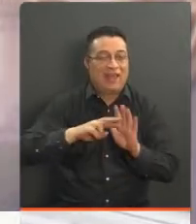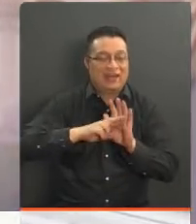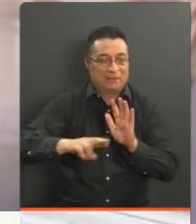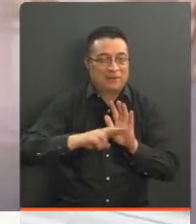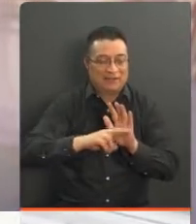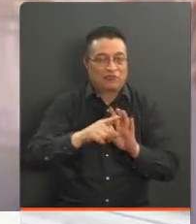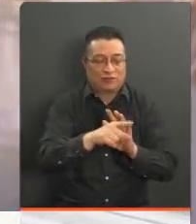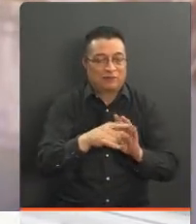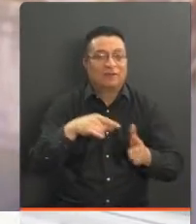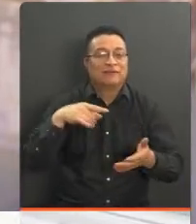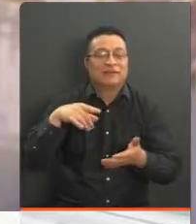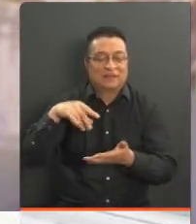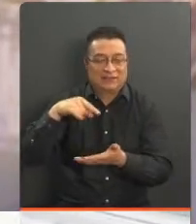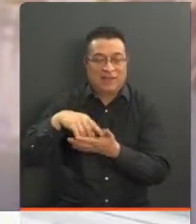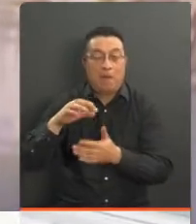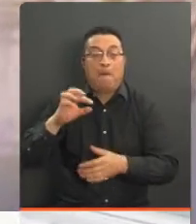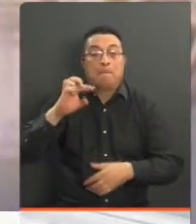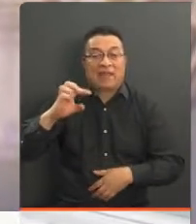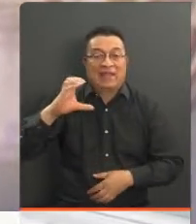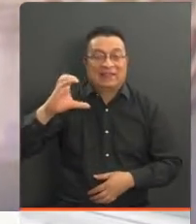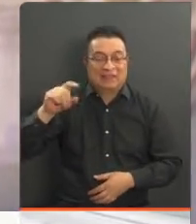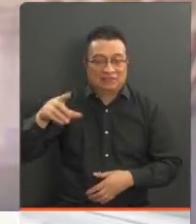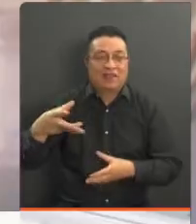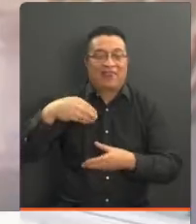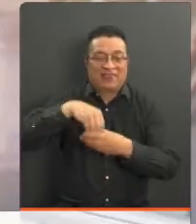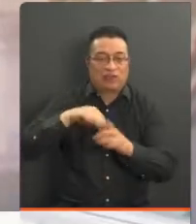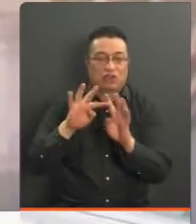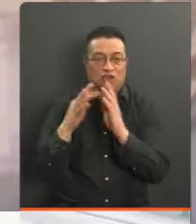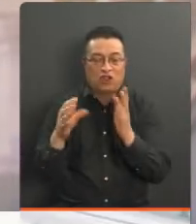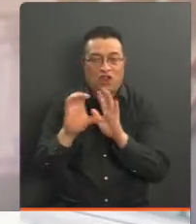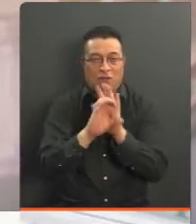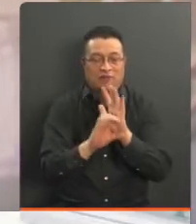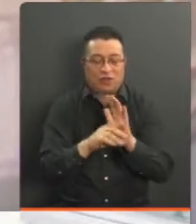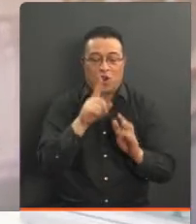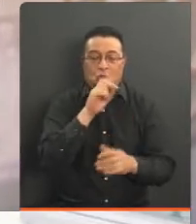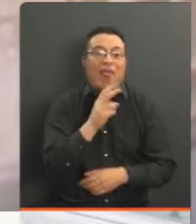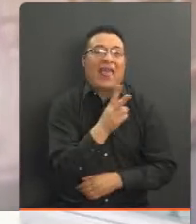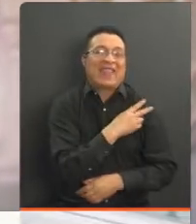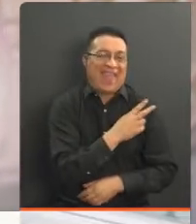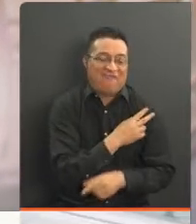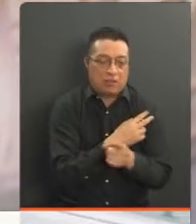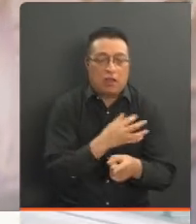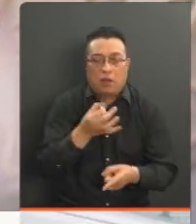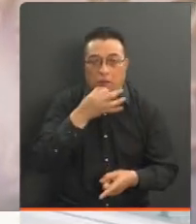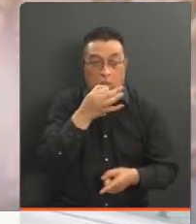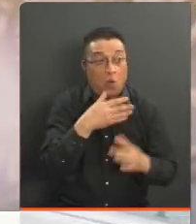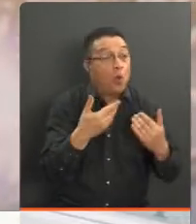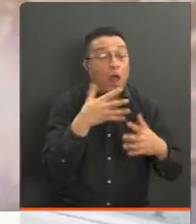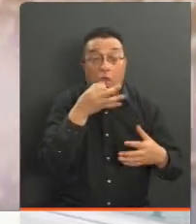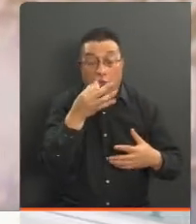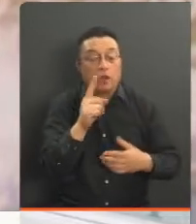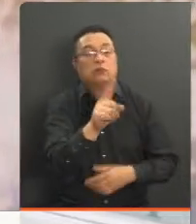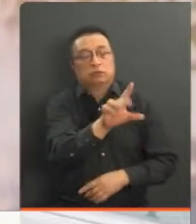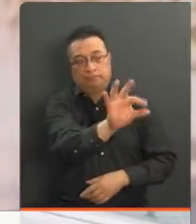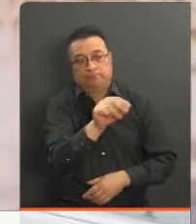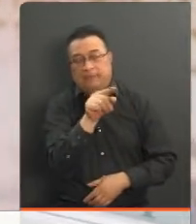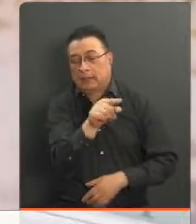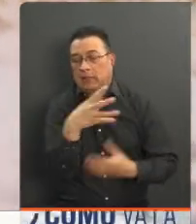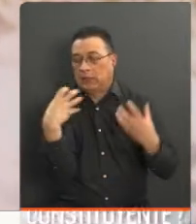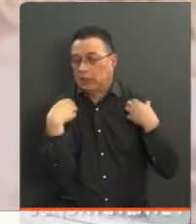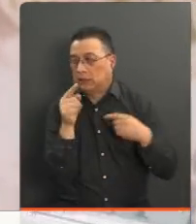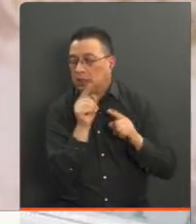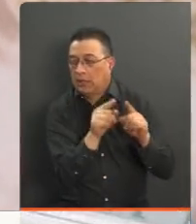Parlamento, del Partido Comunista en la convención. Es el jefe de los convencionales de alguna manera y el que entrega declaraciones cuando surgen este tipo de